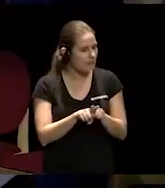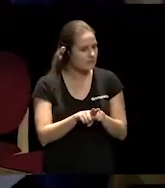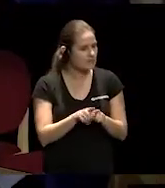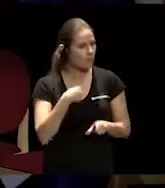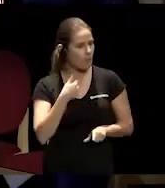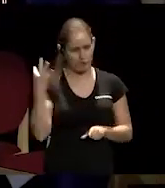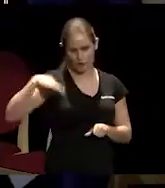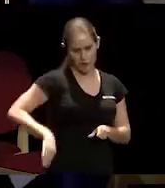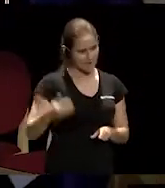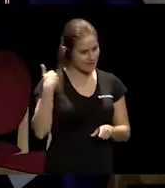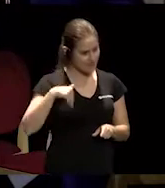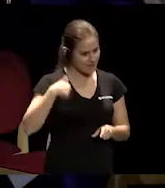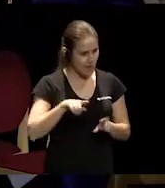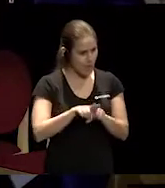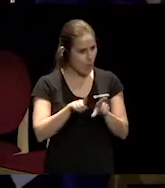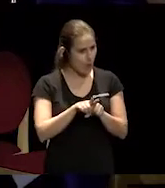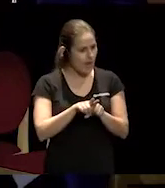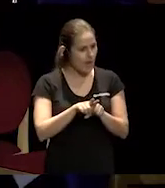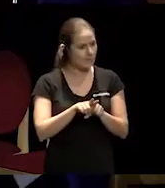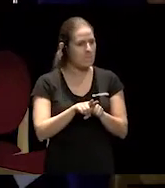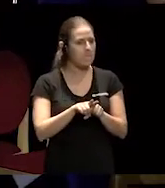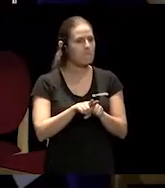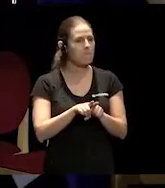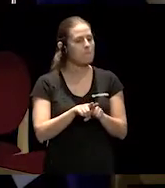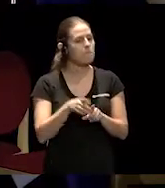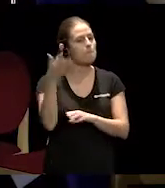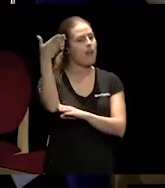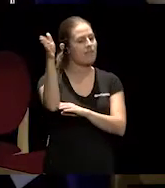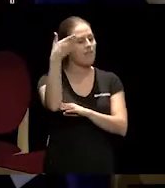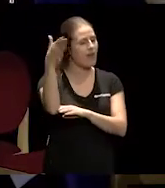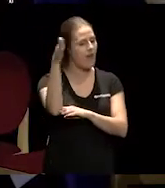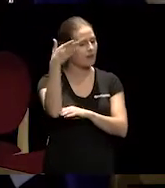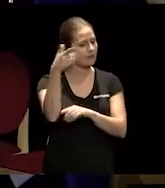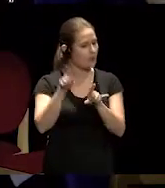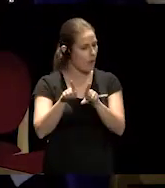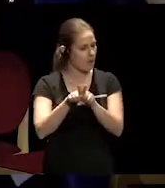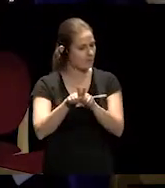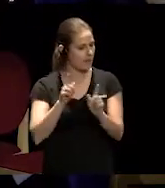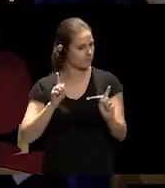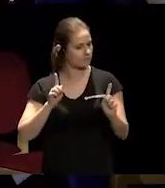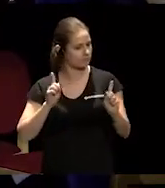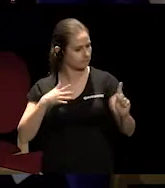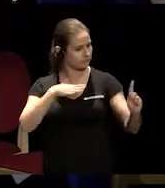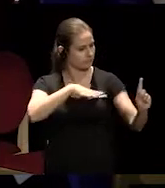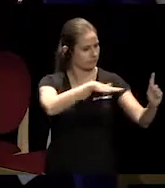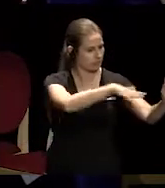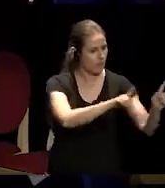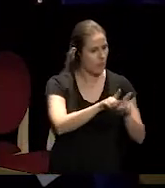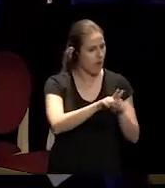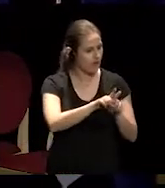como portabandera. Portabandera es uno de los personajes que yo emulo en esta fotografía. Poso como